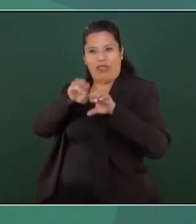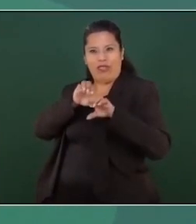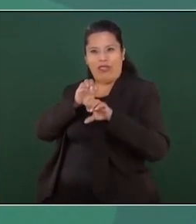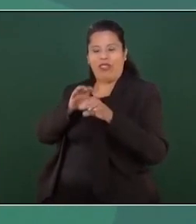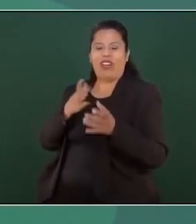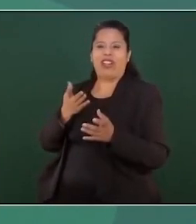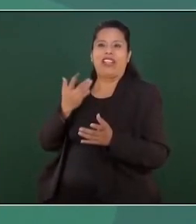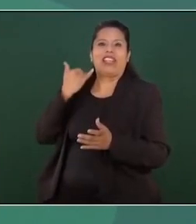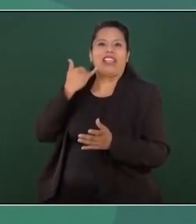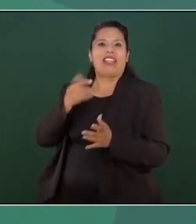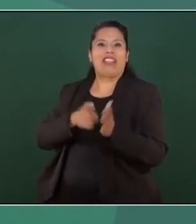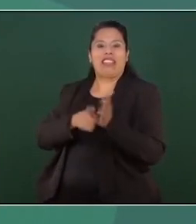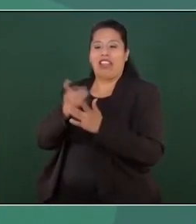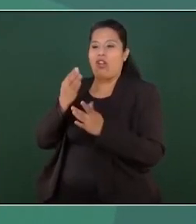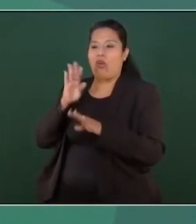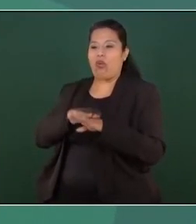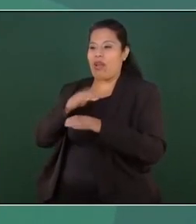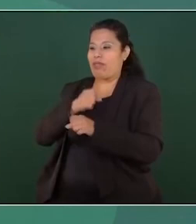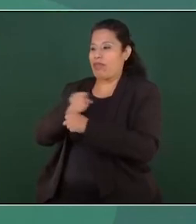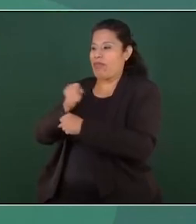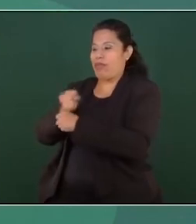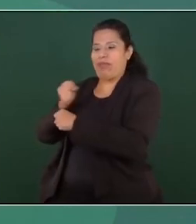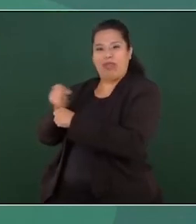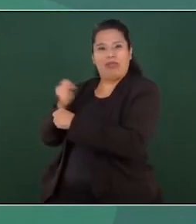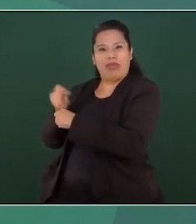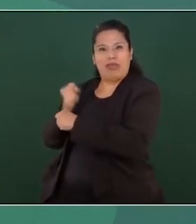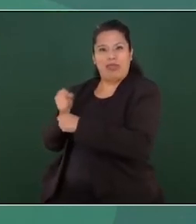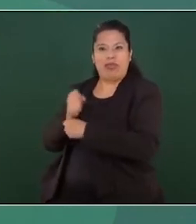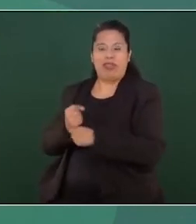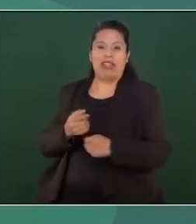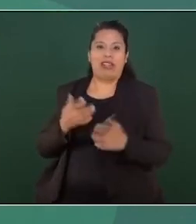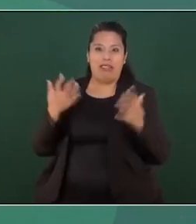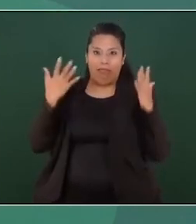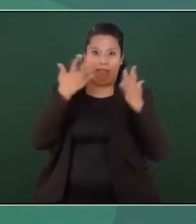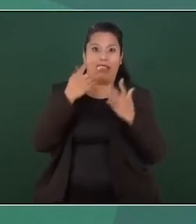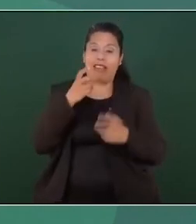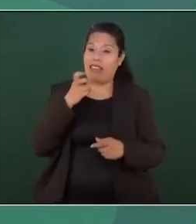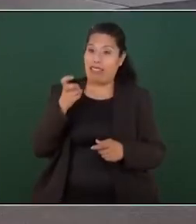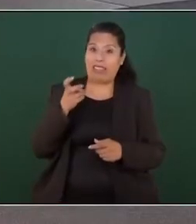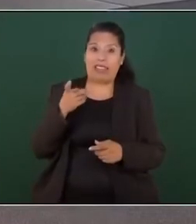violadores de derechos humanos. De ahí salieron